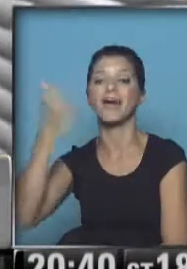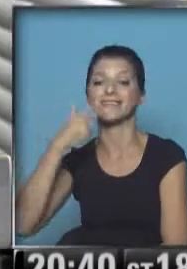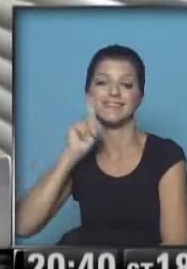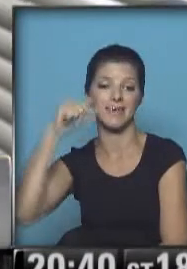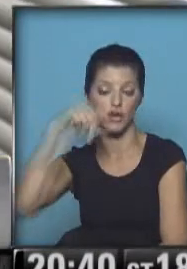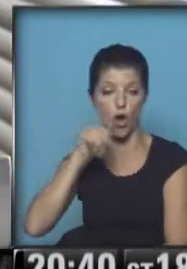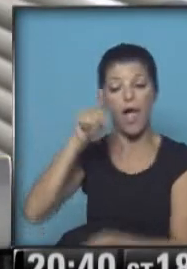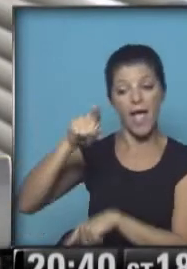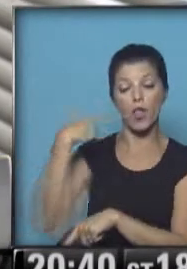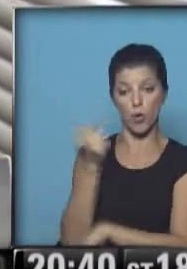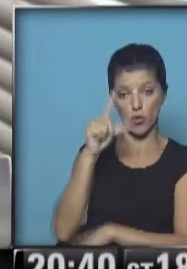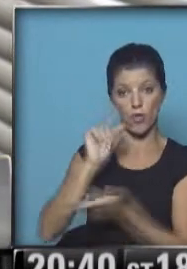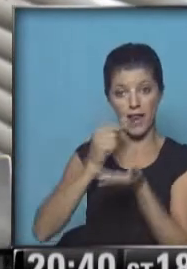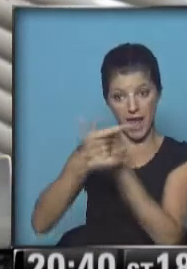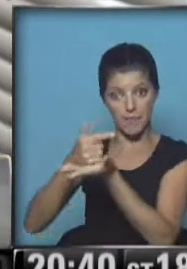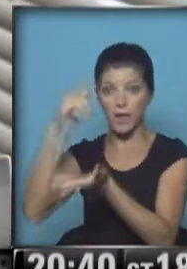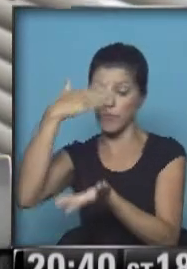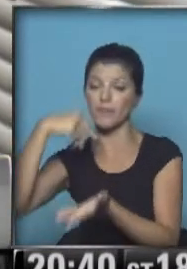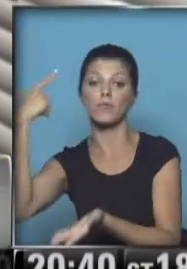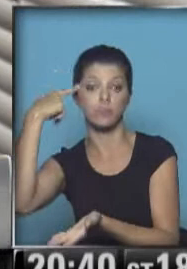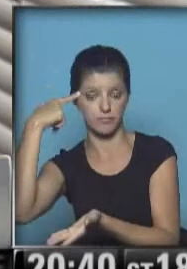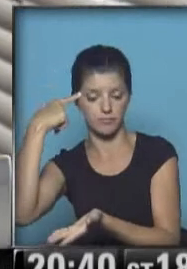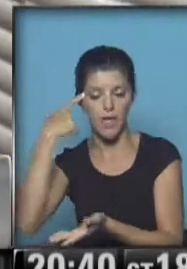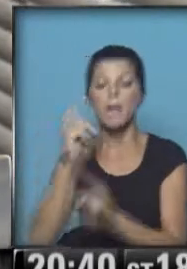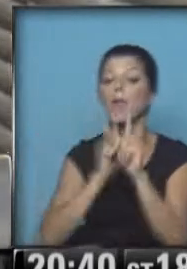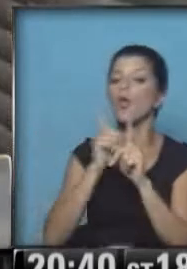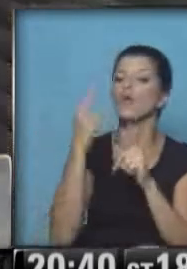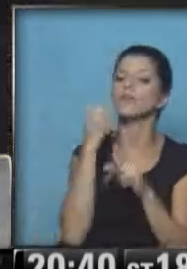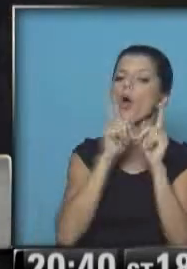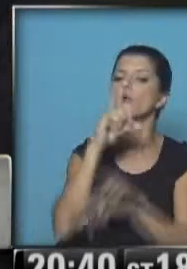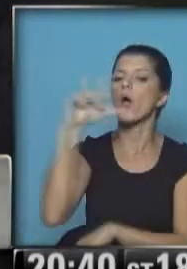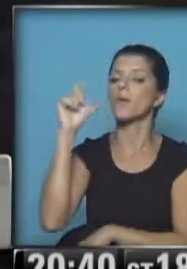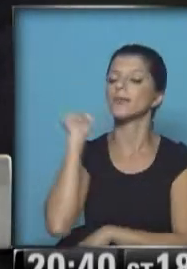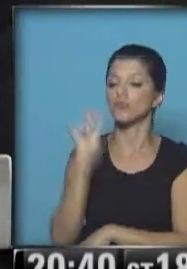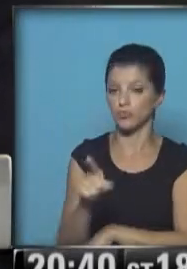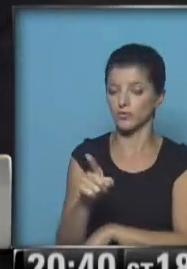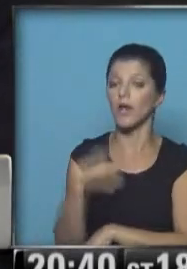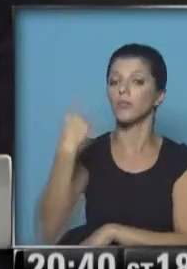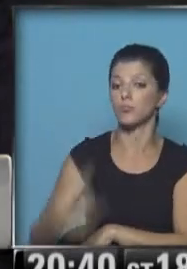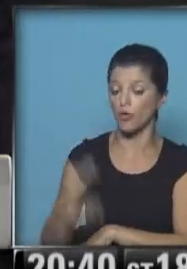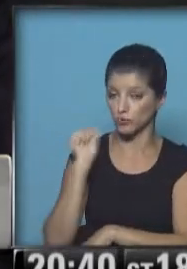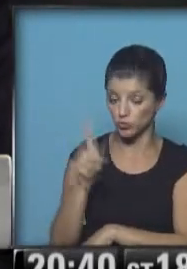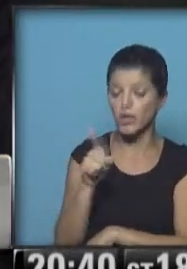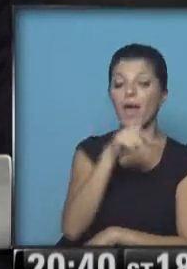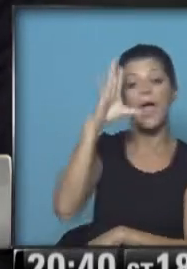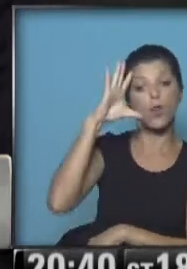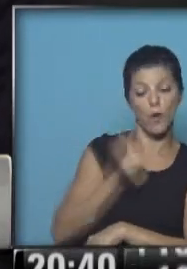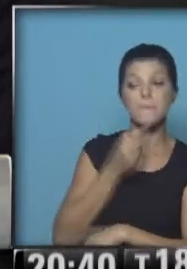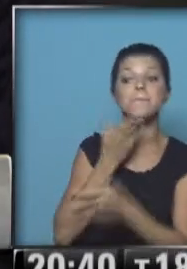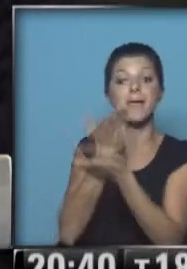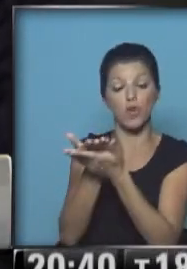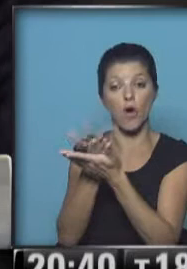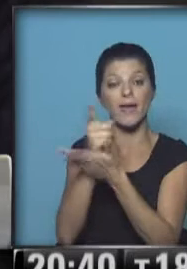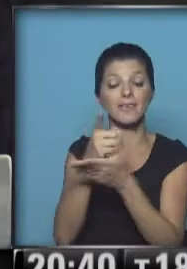con la vida del fiscal. Para saber detalles de posibles cuentas bancarias y bienes, el magistrado solicitó que la unidad de